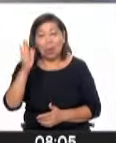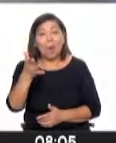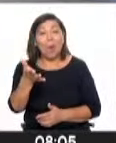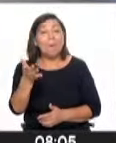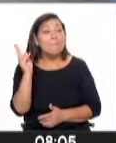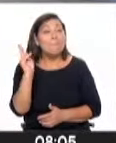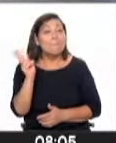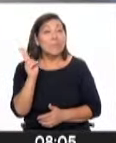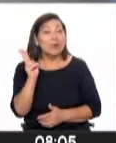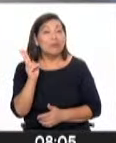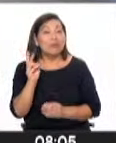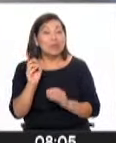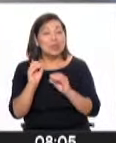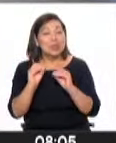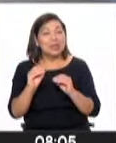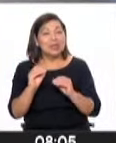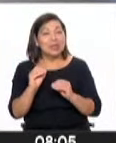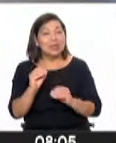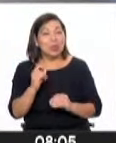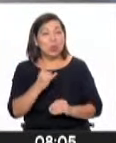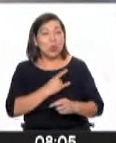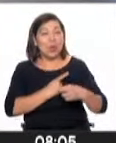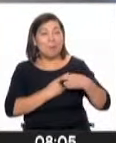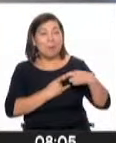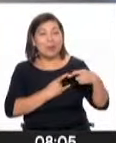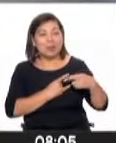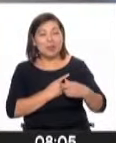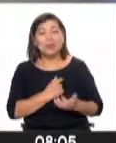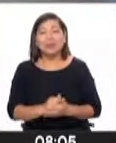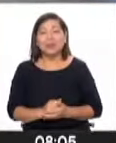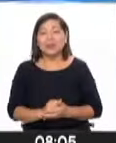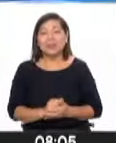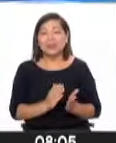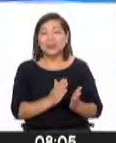finanzas de la Pacífico Business School. Hasta aquí nuestro reporte económico, 8.5.